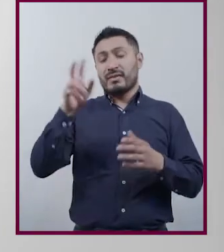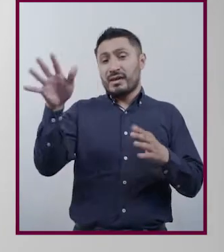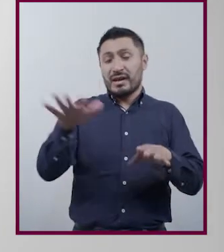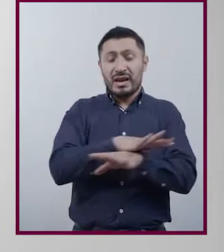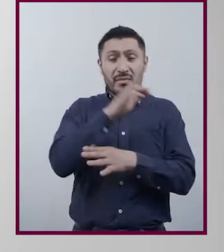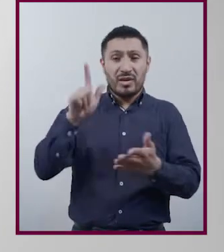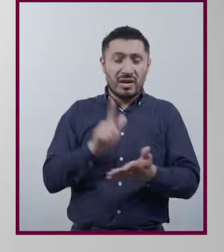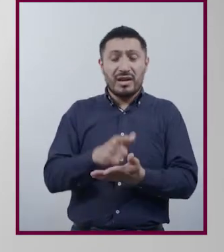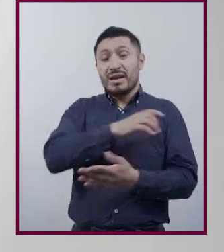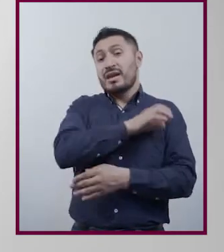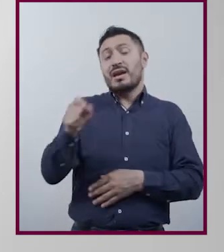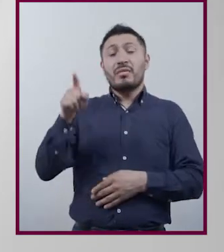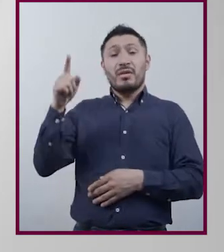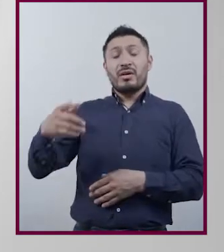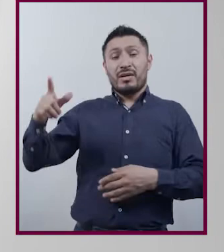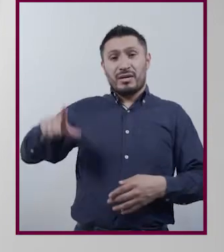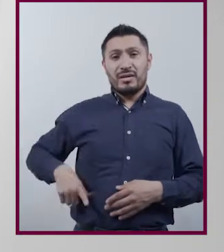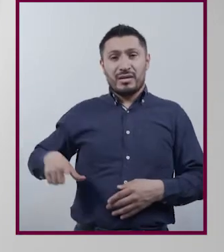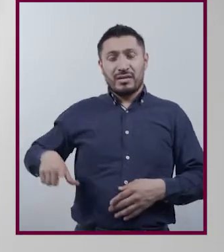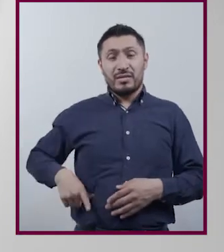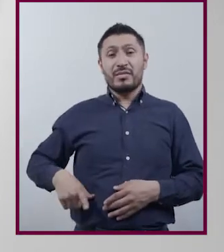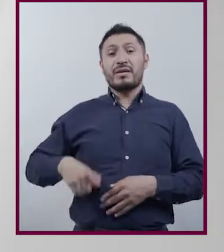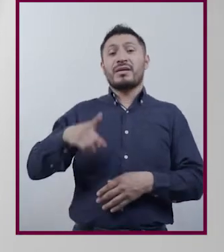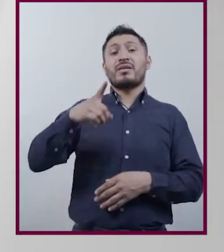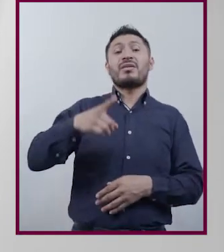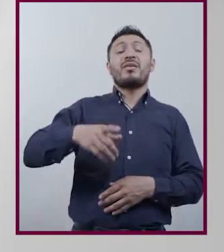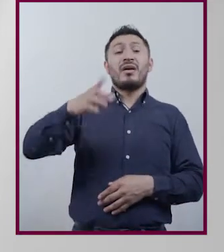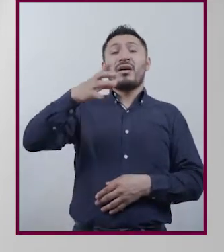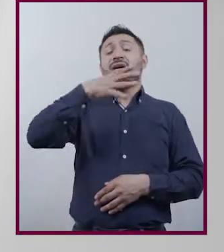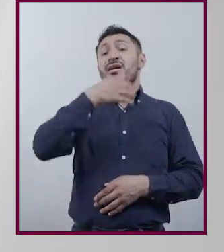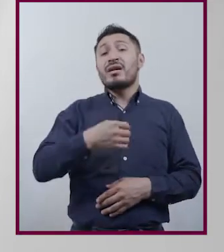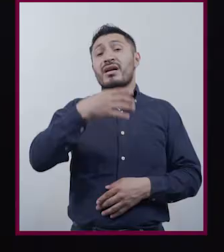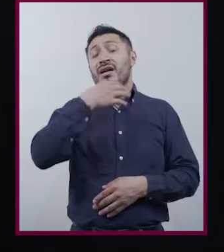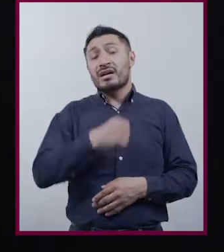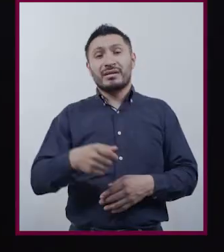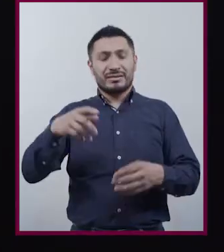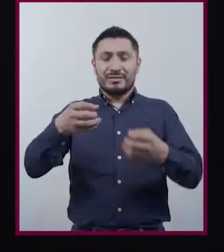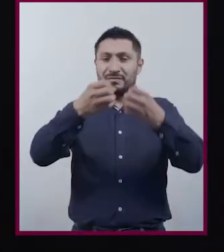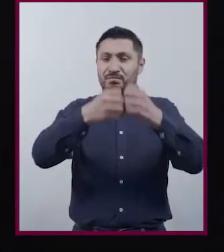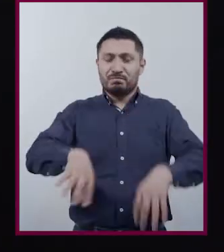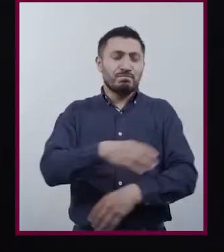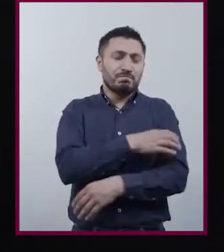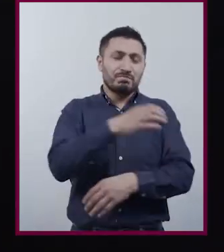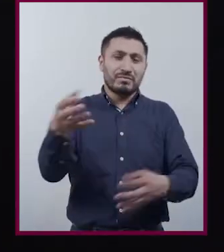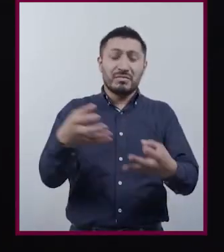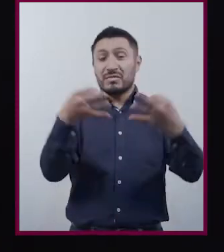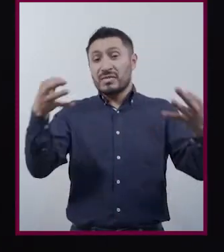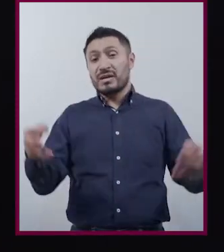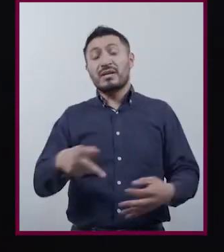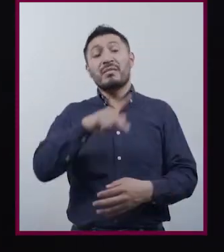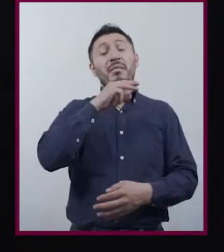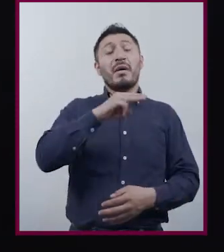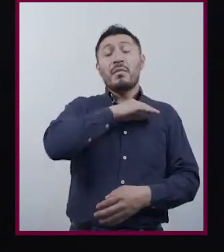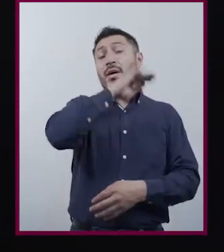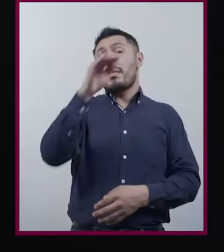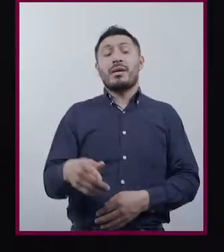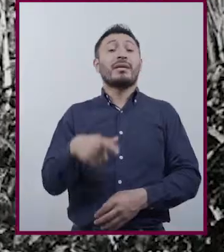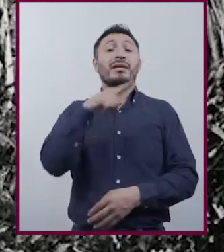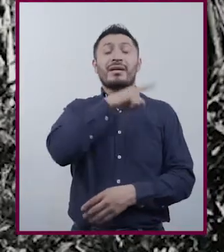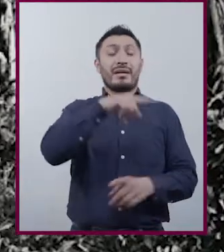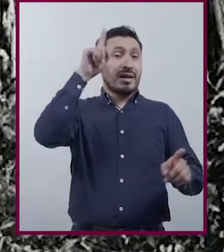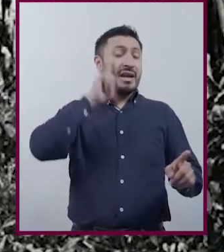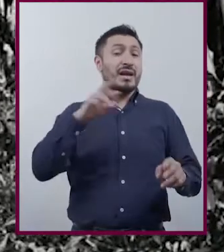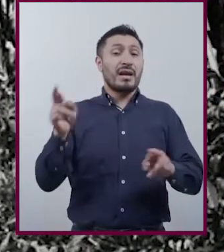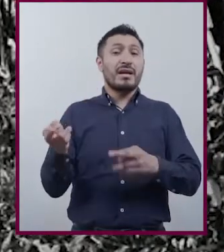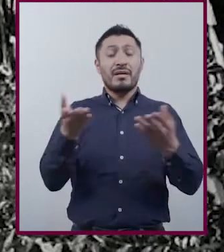presidente Lázaro Cárdenas provocó la pérdida de muchas de las tierras de la familia. A la muerte de sus padres, Rosario recibió como herencia